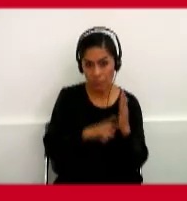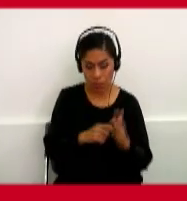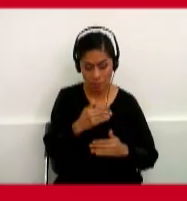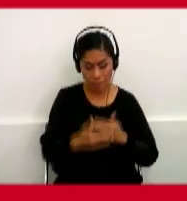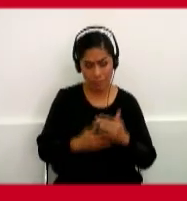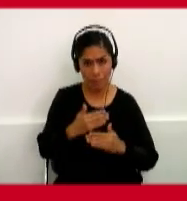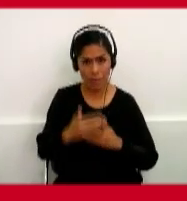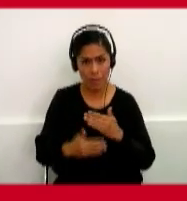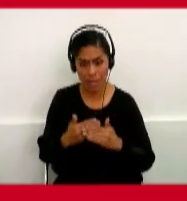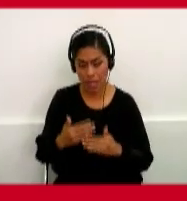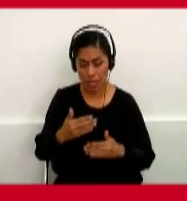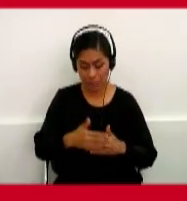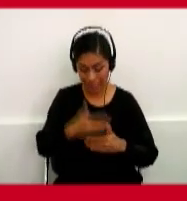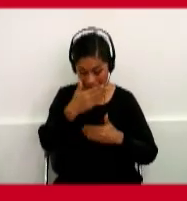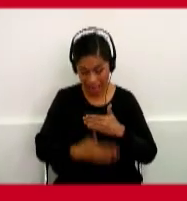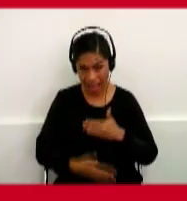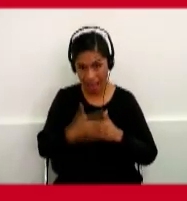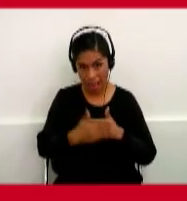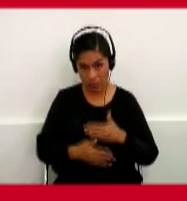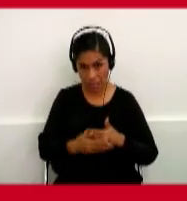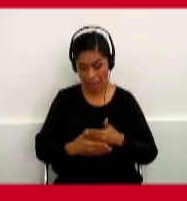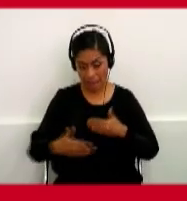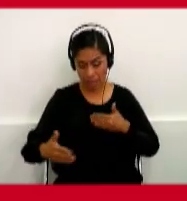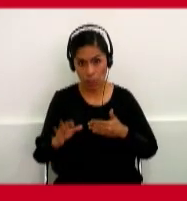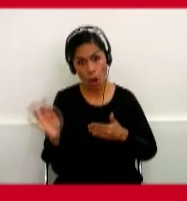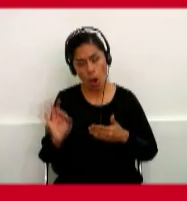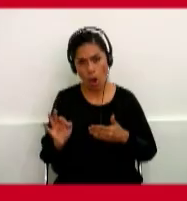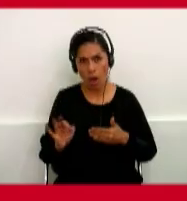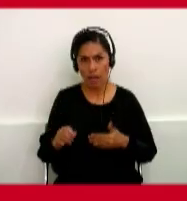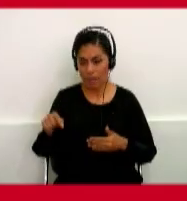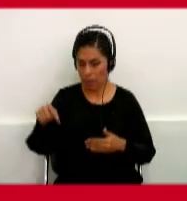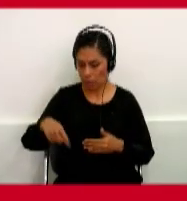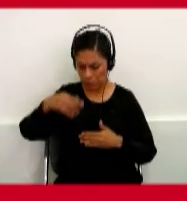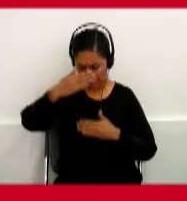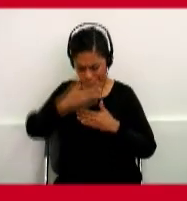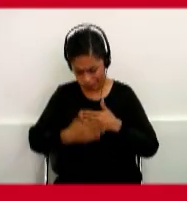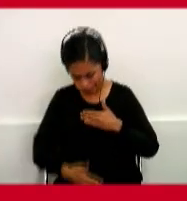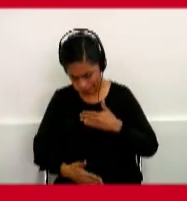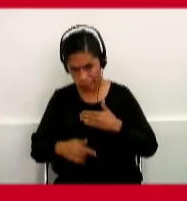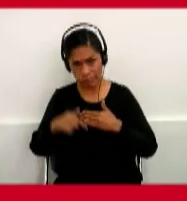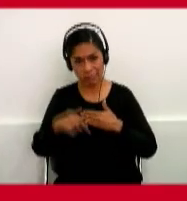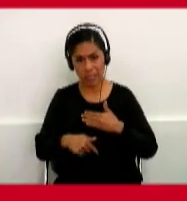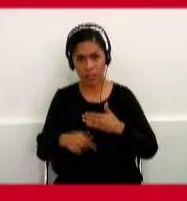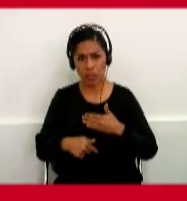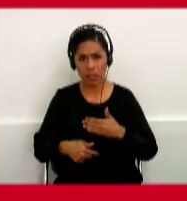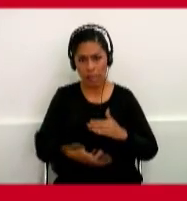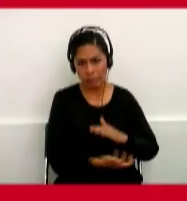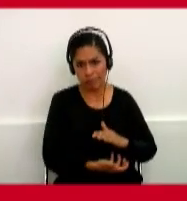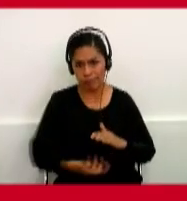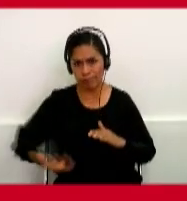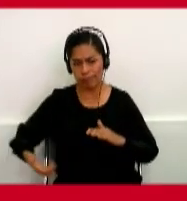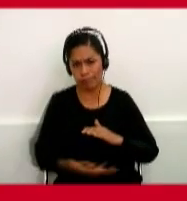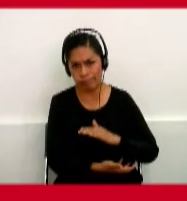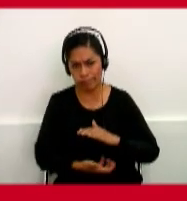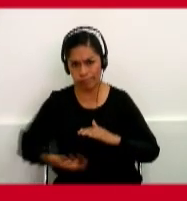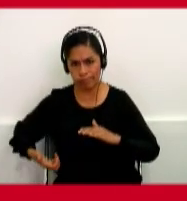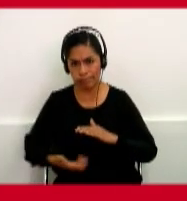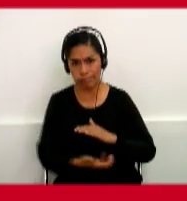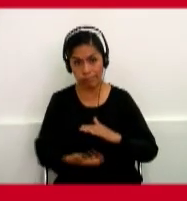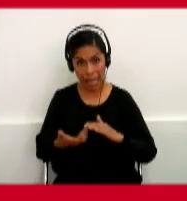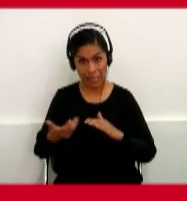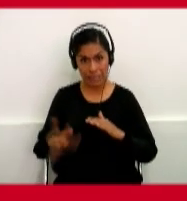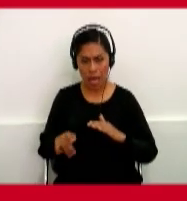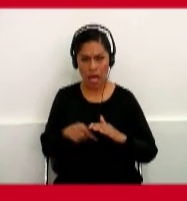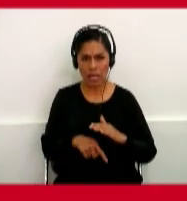transición entre tajos abiertos a minado masivo, tengo un tajo abierto que tiene una capacidad de extracción, una capacidad de planta dada,